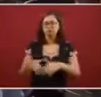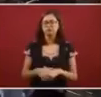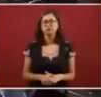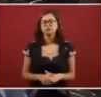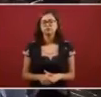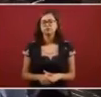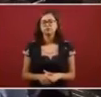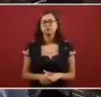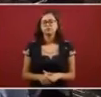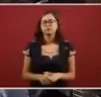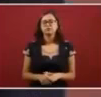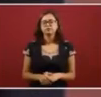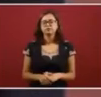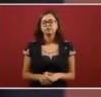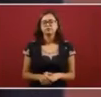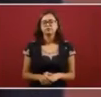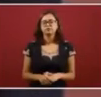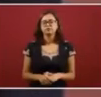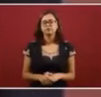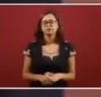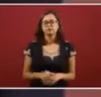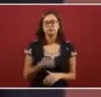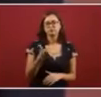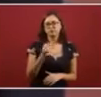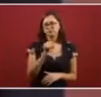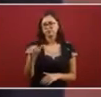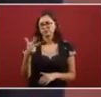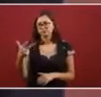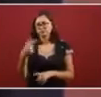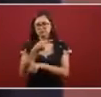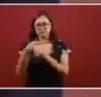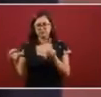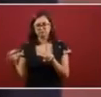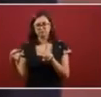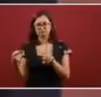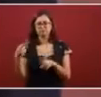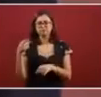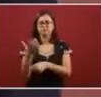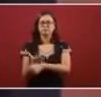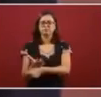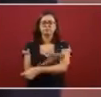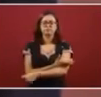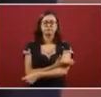en la conferencia, de 7 a 8 y media. Va a acompañarme